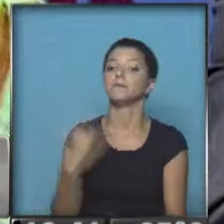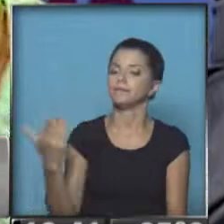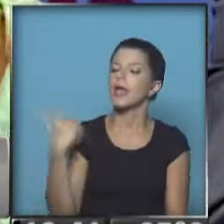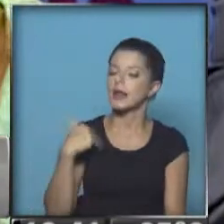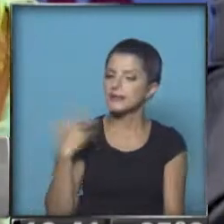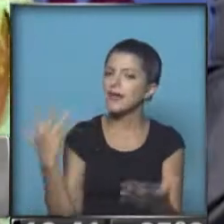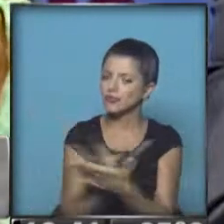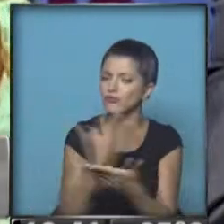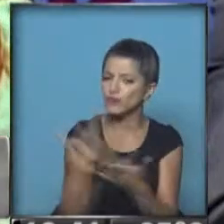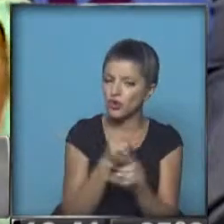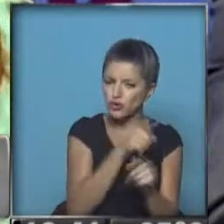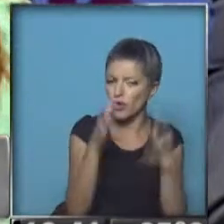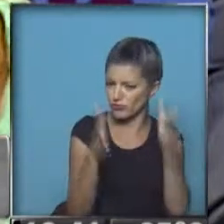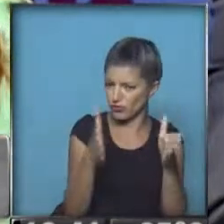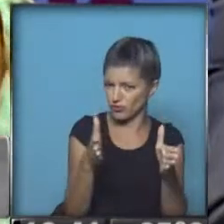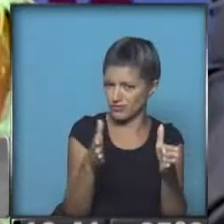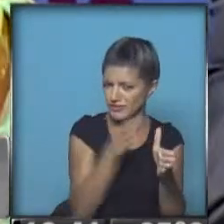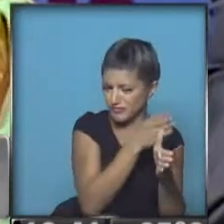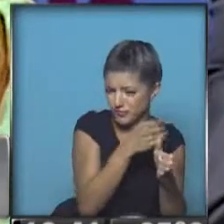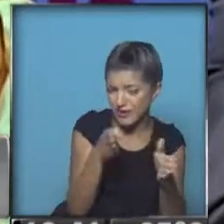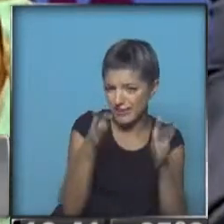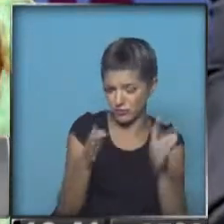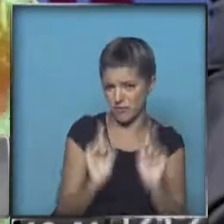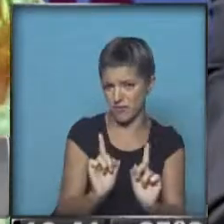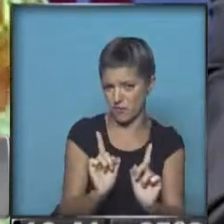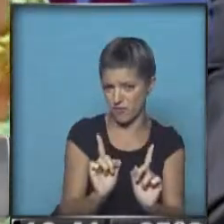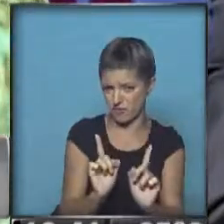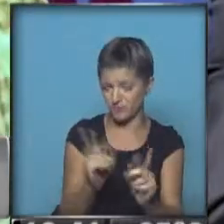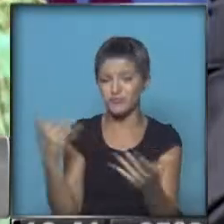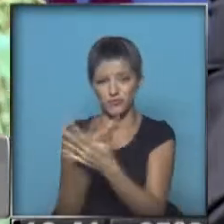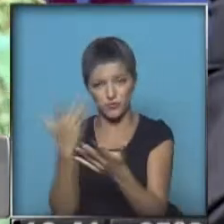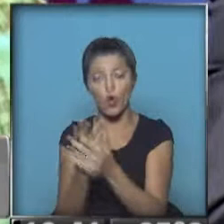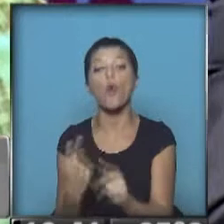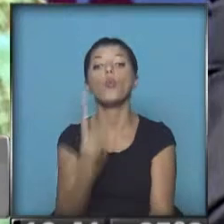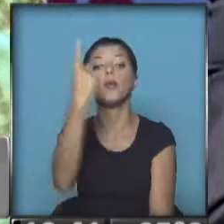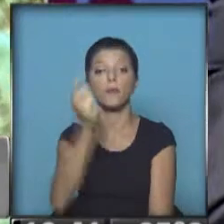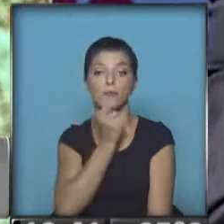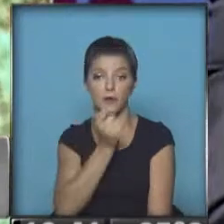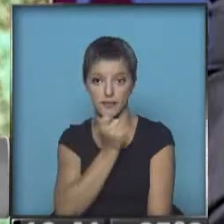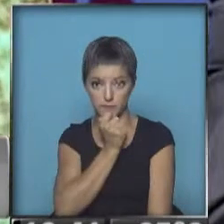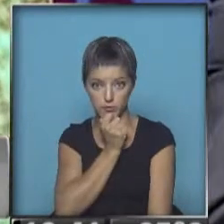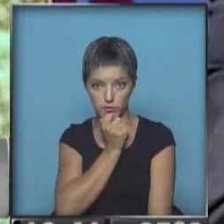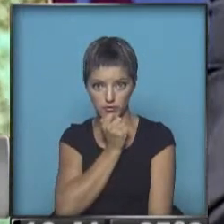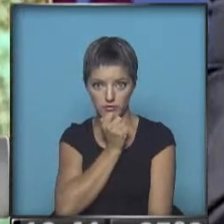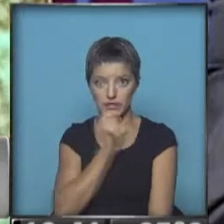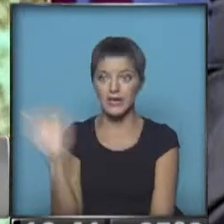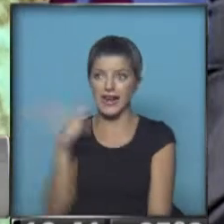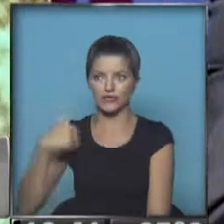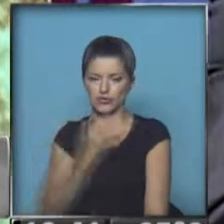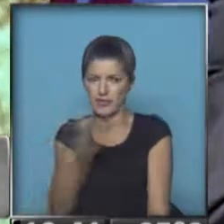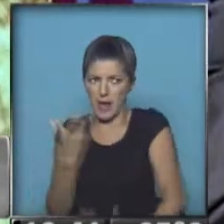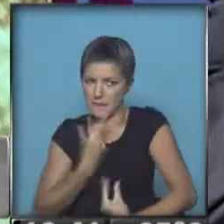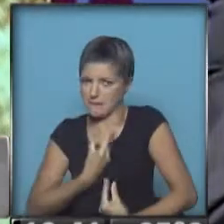las consecuencias de lo que nos pasó en esos años. Una de ellas, instalar el miedo en la sociedad